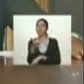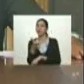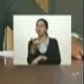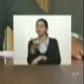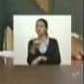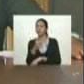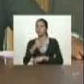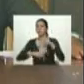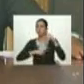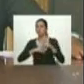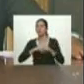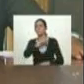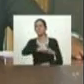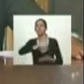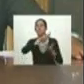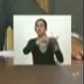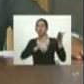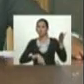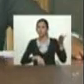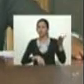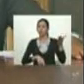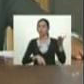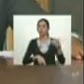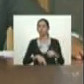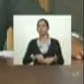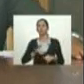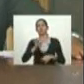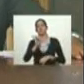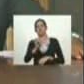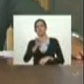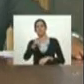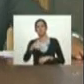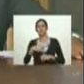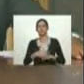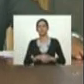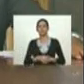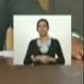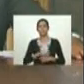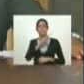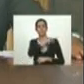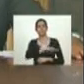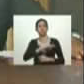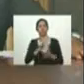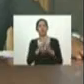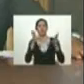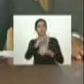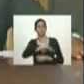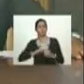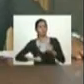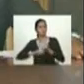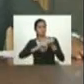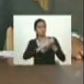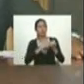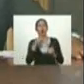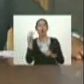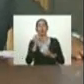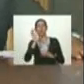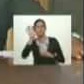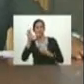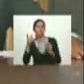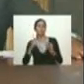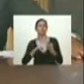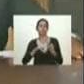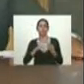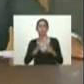en la misión Robinson y echar adelante todas las misiones Grand misiones la misión jóvenes de la patria la